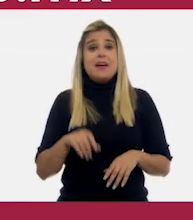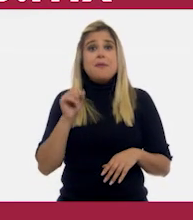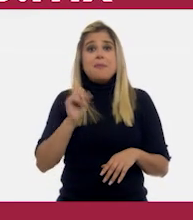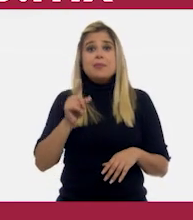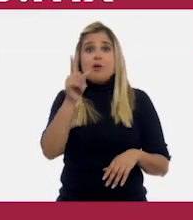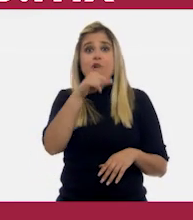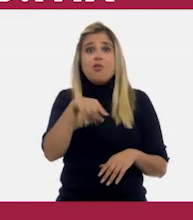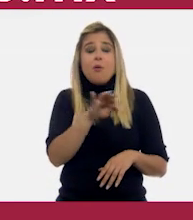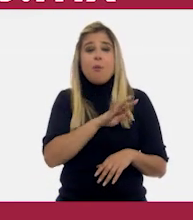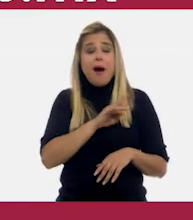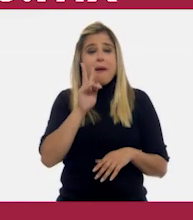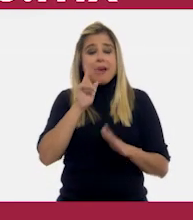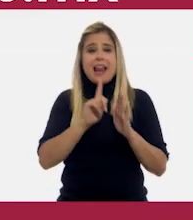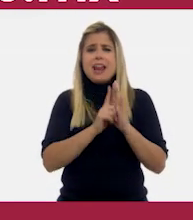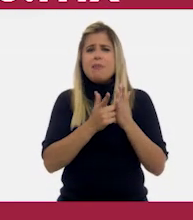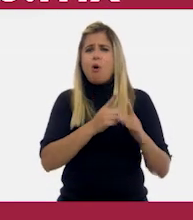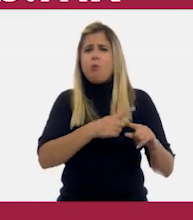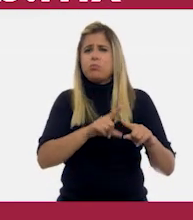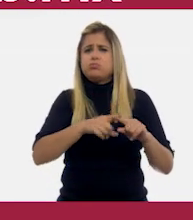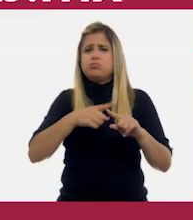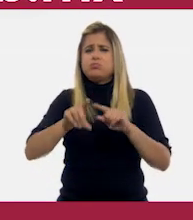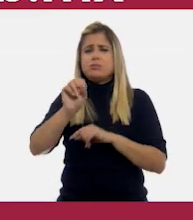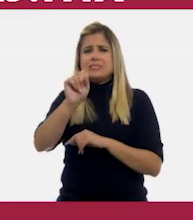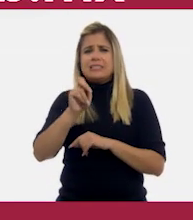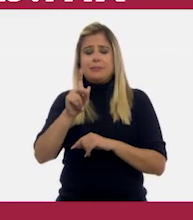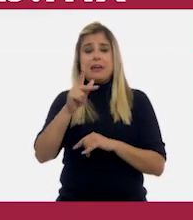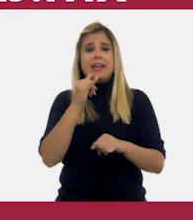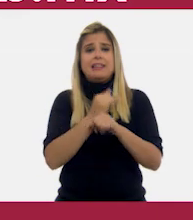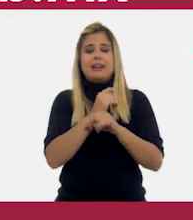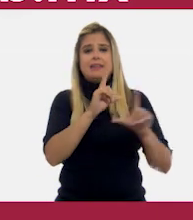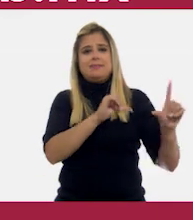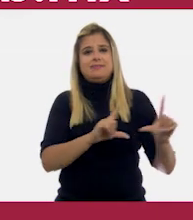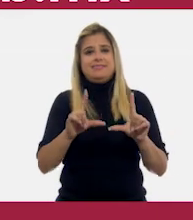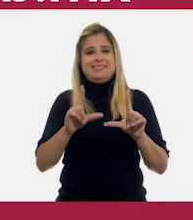También puedes encontrar los libros de texto en la página